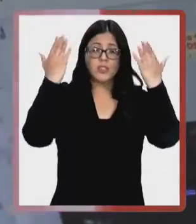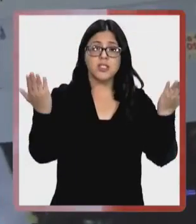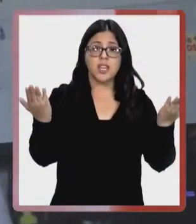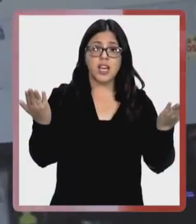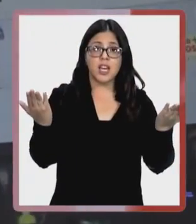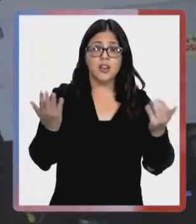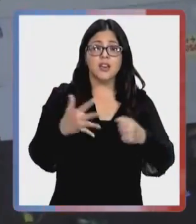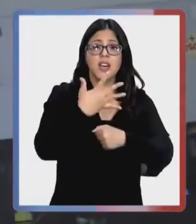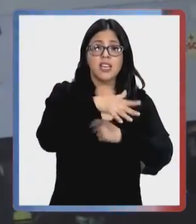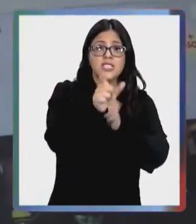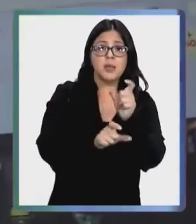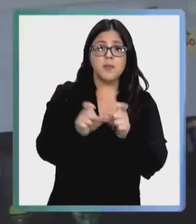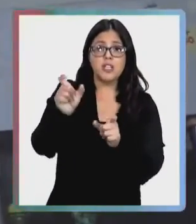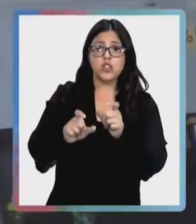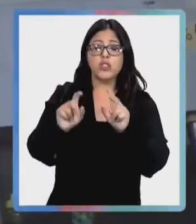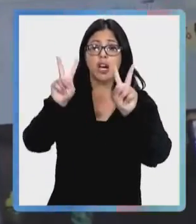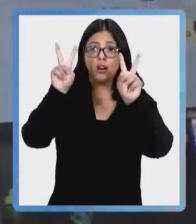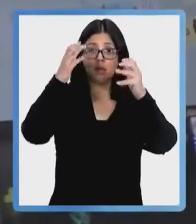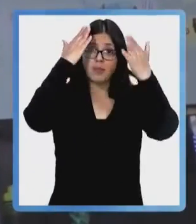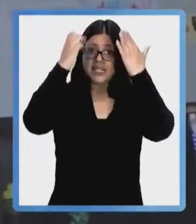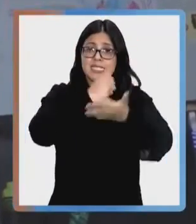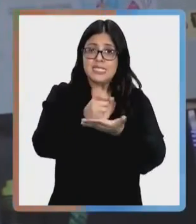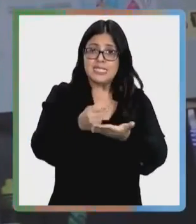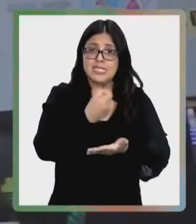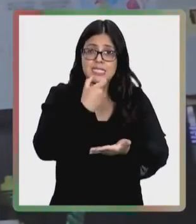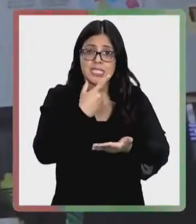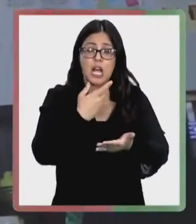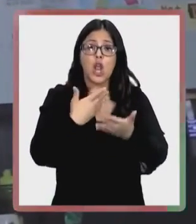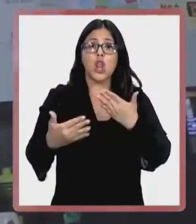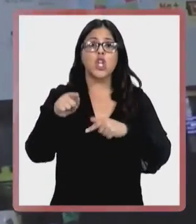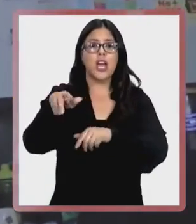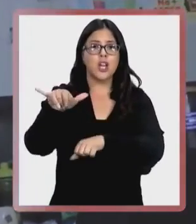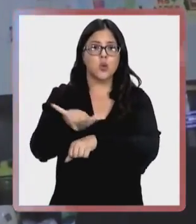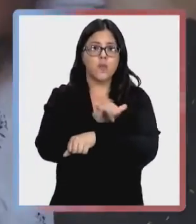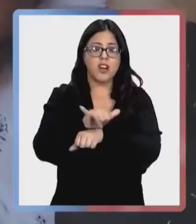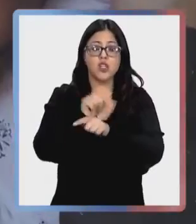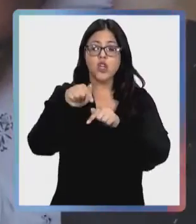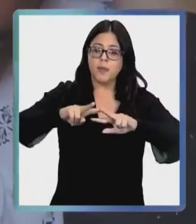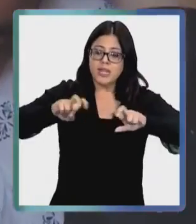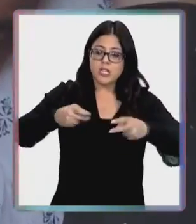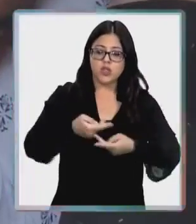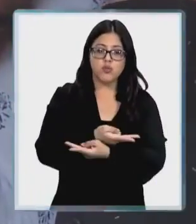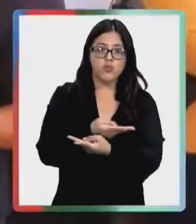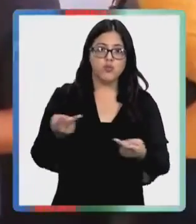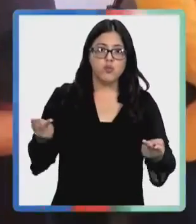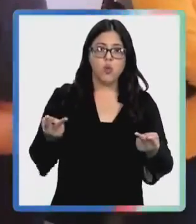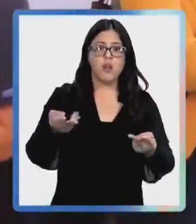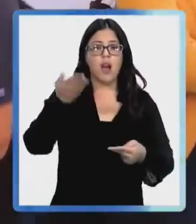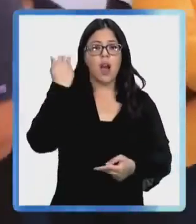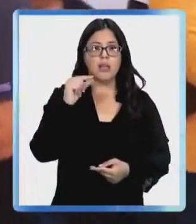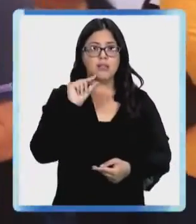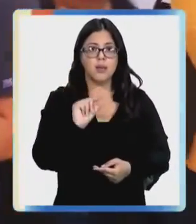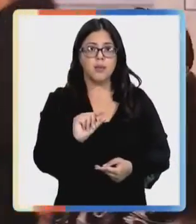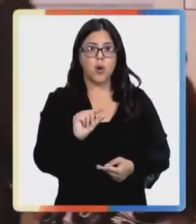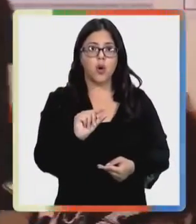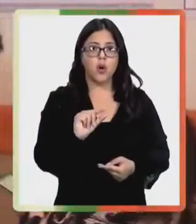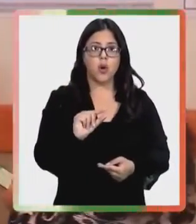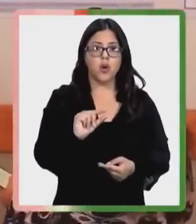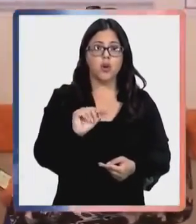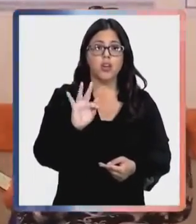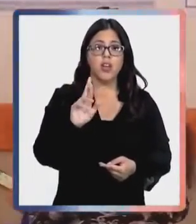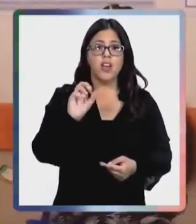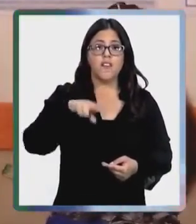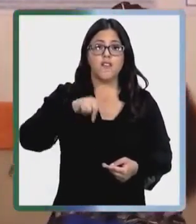y calidad de vida de 215 personas con diagnóstico psiquiátrico en el estado de New York, investigación que fue publicada